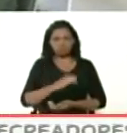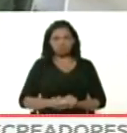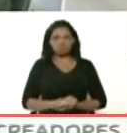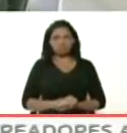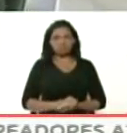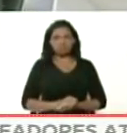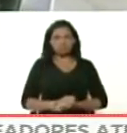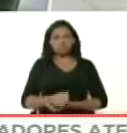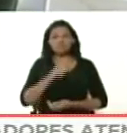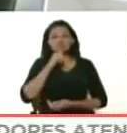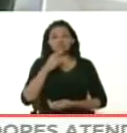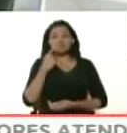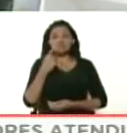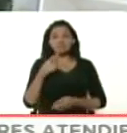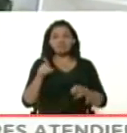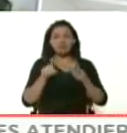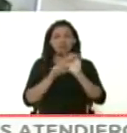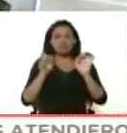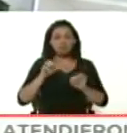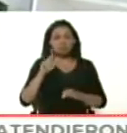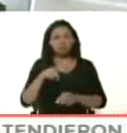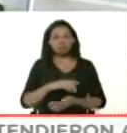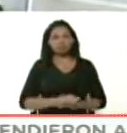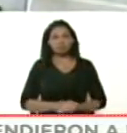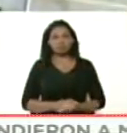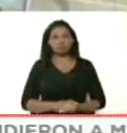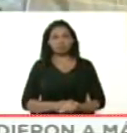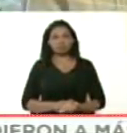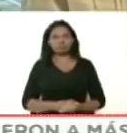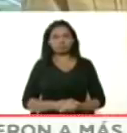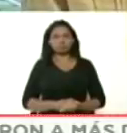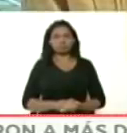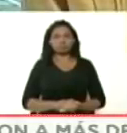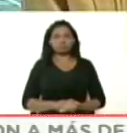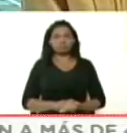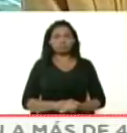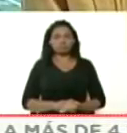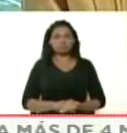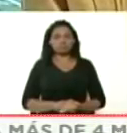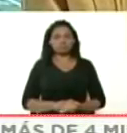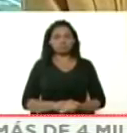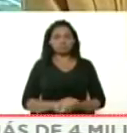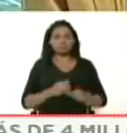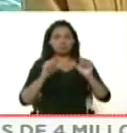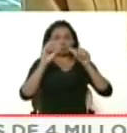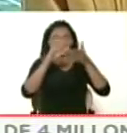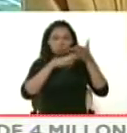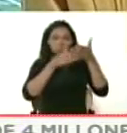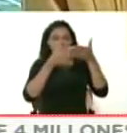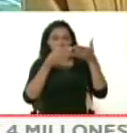La ecuación sagrada, nos dijo alguien, la artillería, en un acto. La ecuación sagrada.